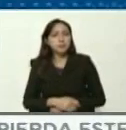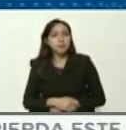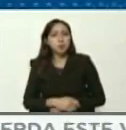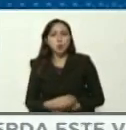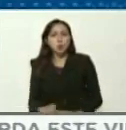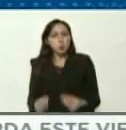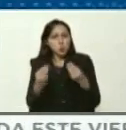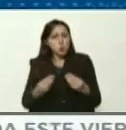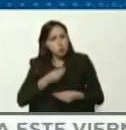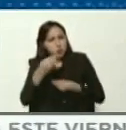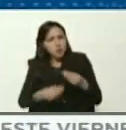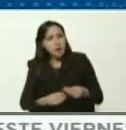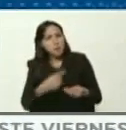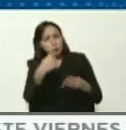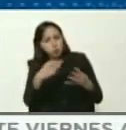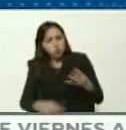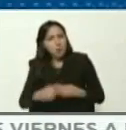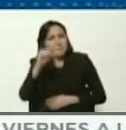Mucho con poco,